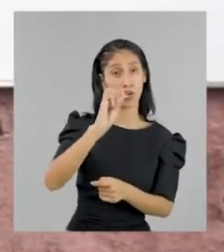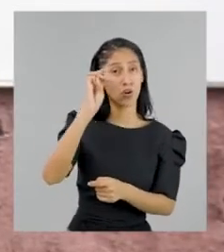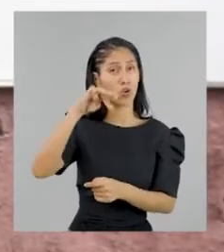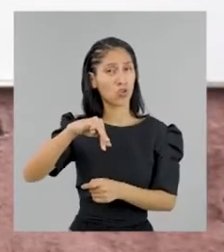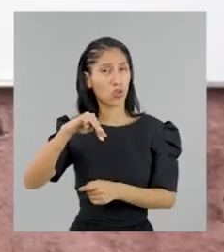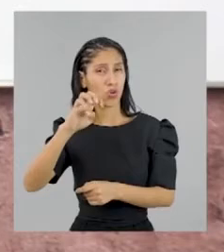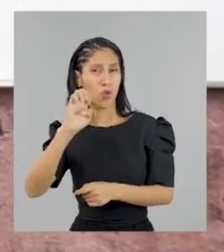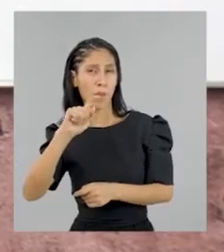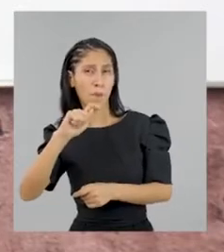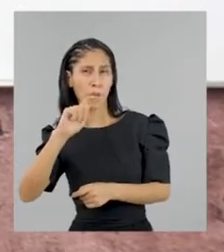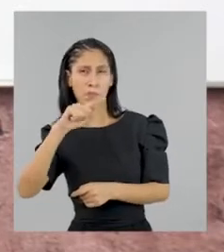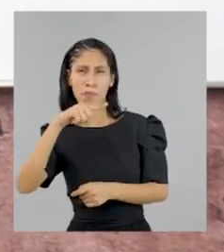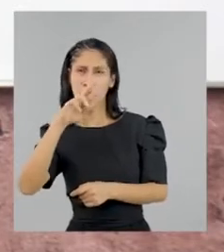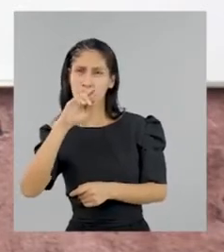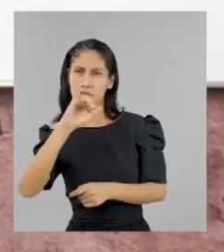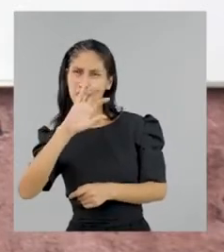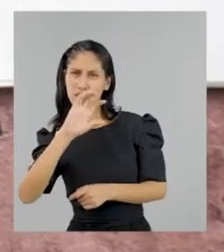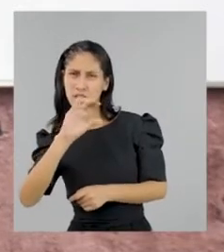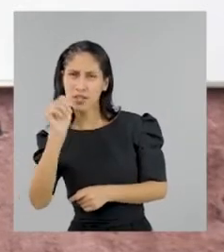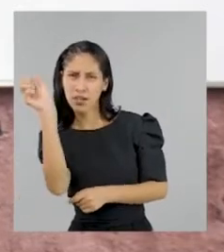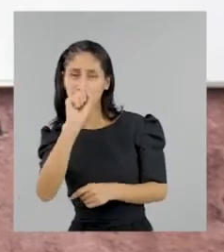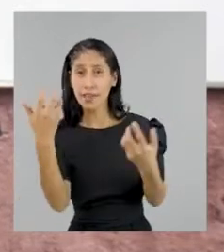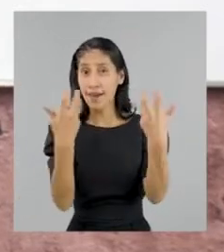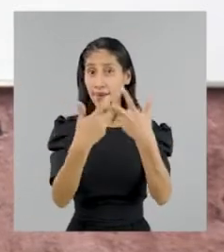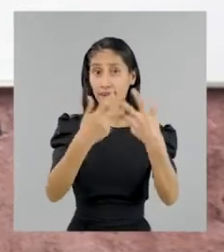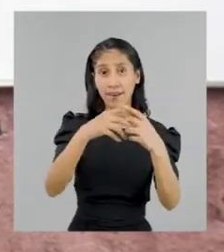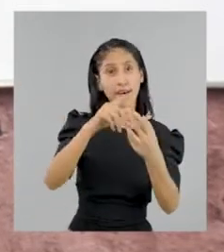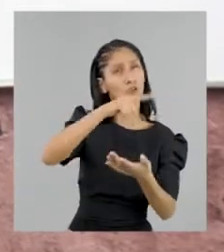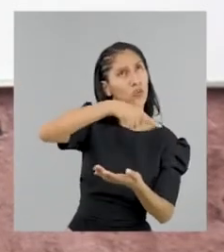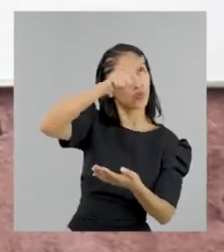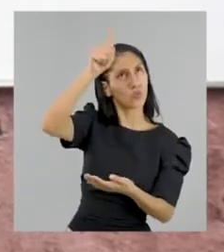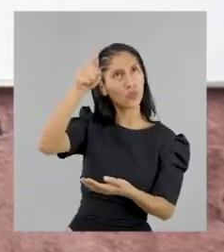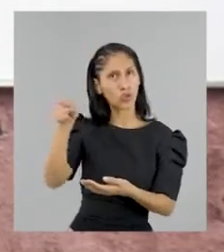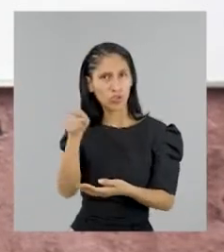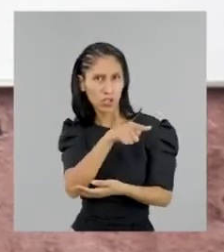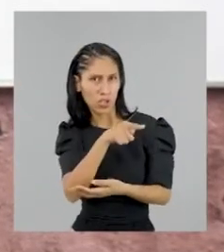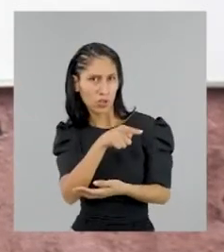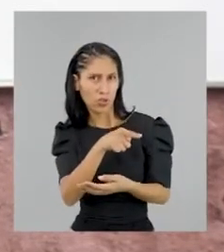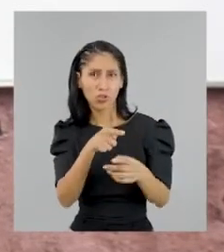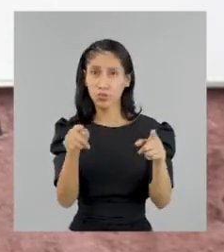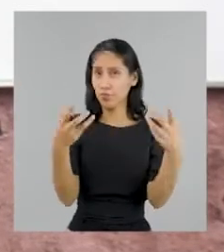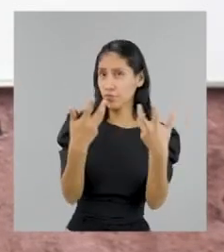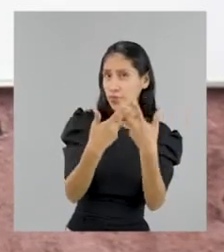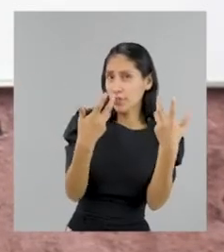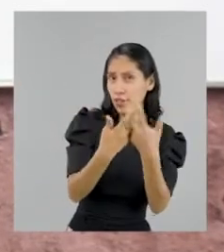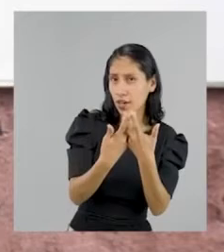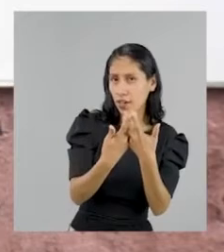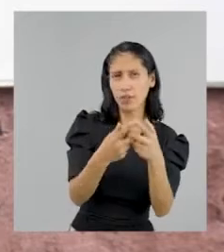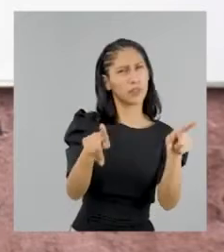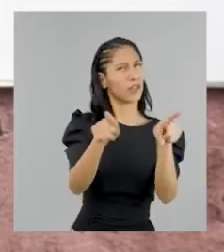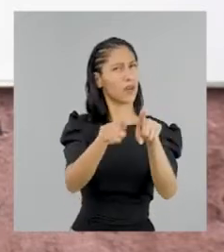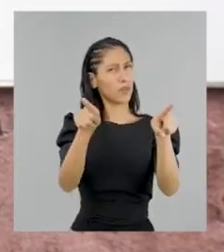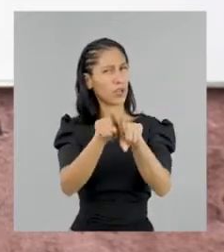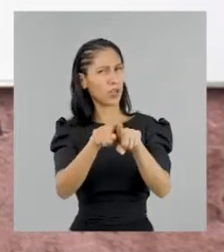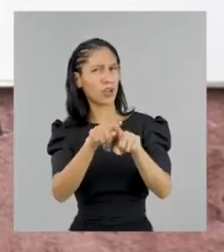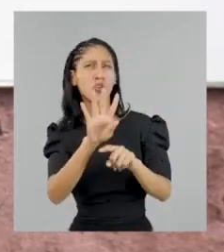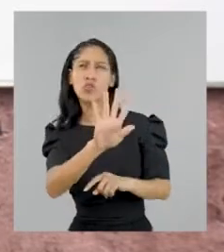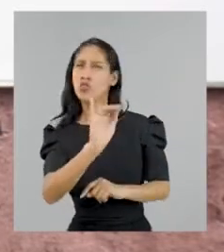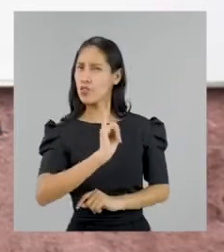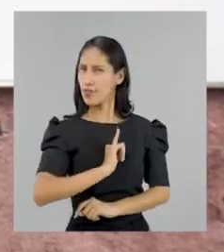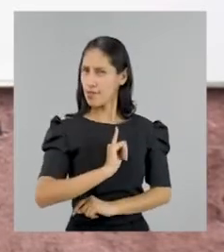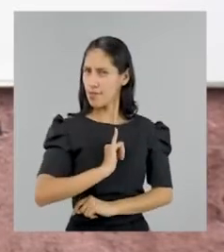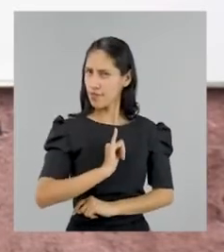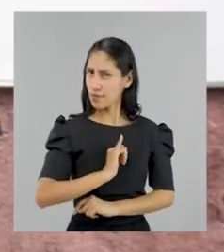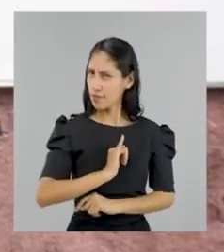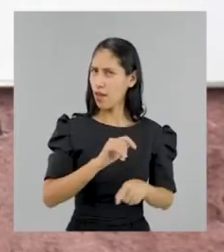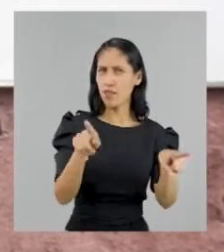y el coseno, tienen que ver con los triángulos, con las relaciones de sus lados, con las identidades,